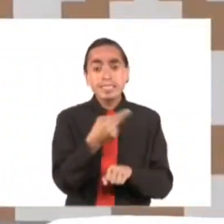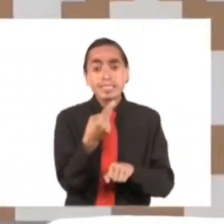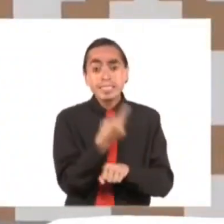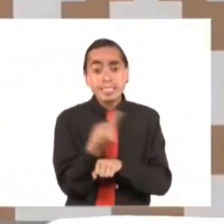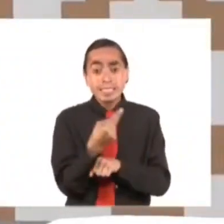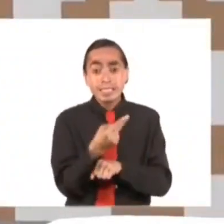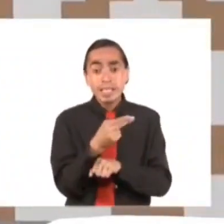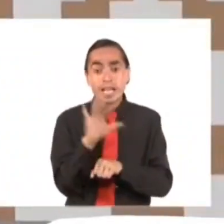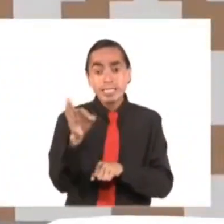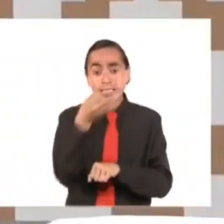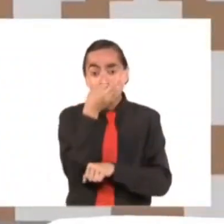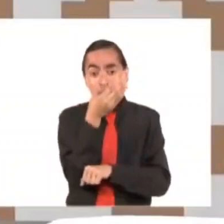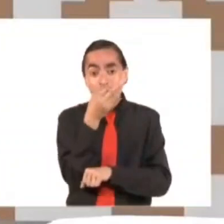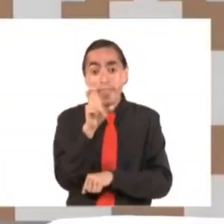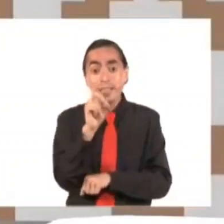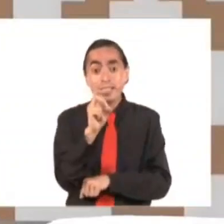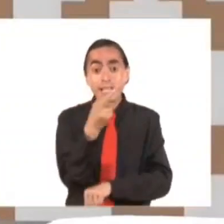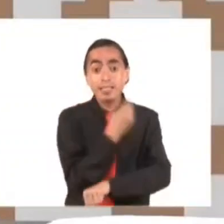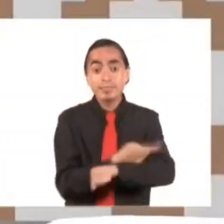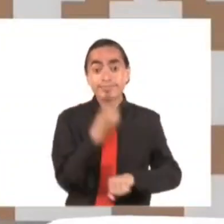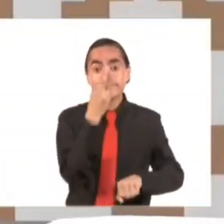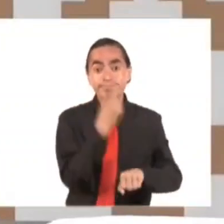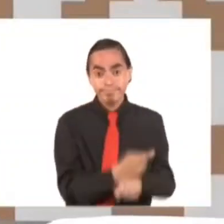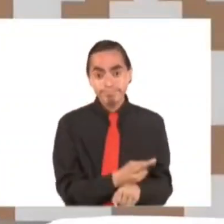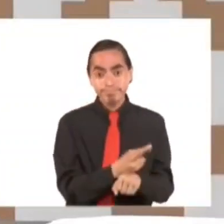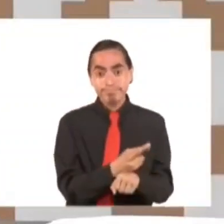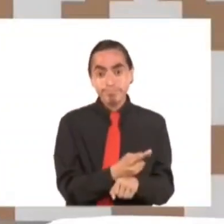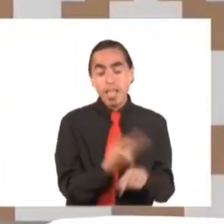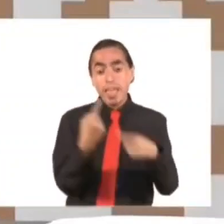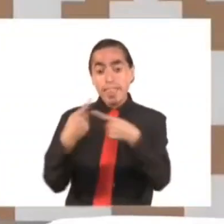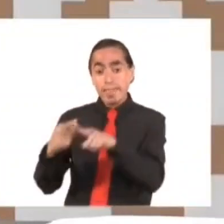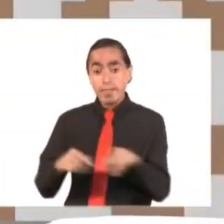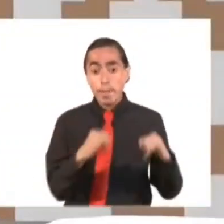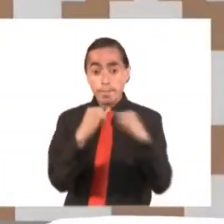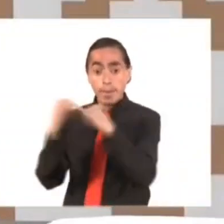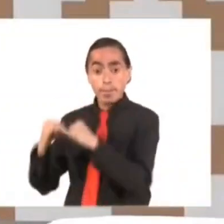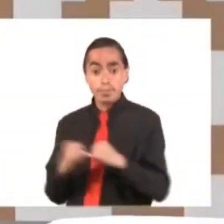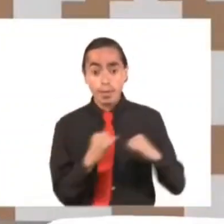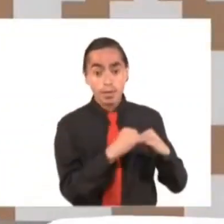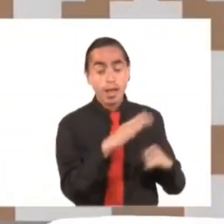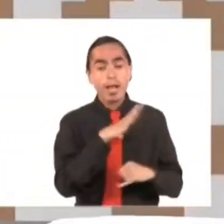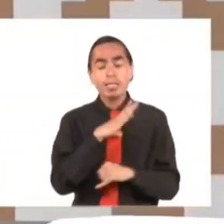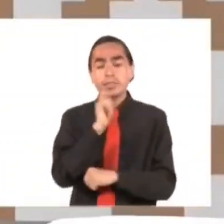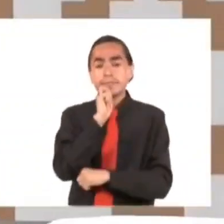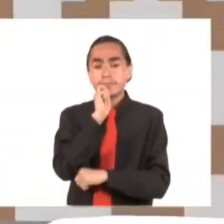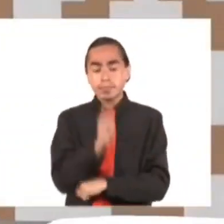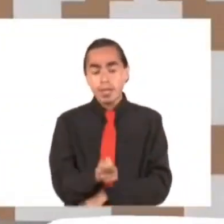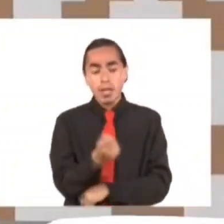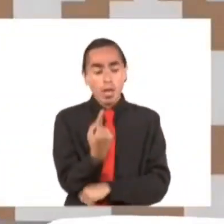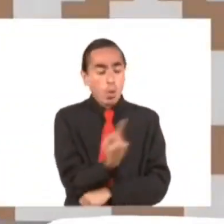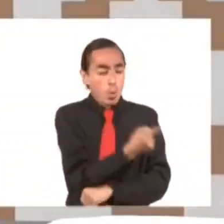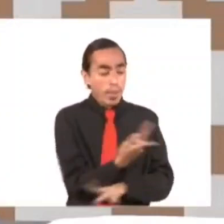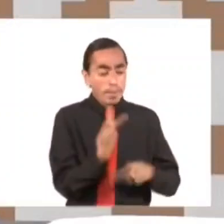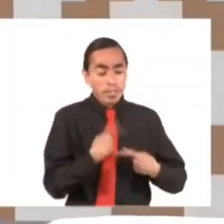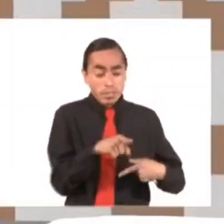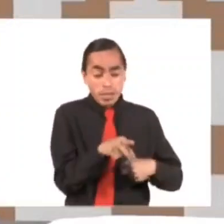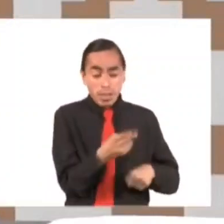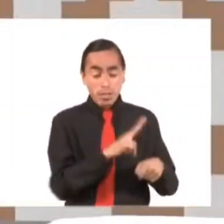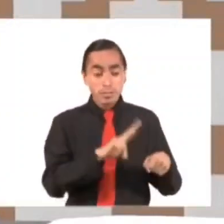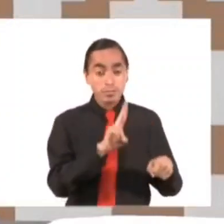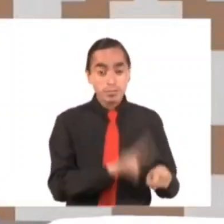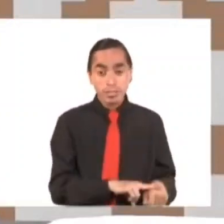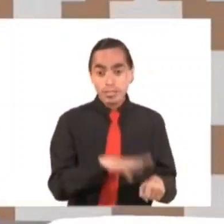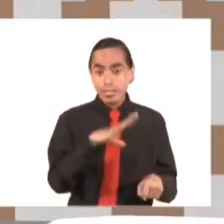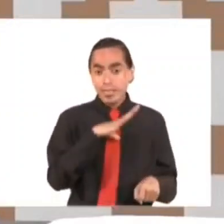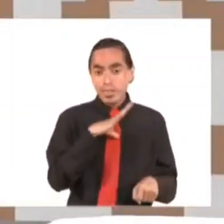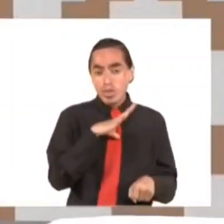de 30 trámites. Cerca de 30 trámites en más de 7 dependencias. Eso significaba que para una persona normal, sin